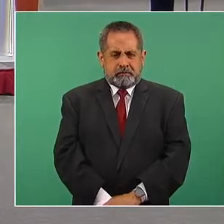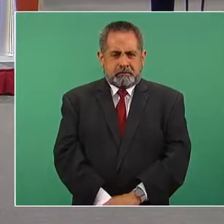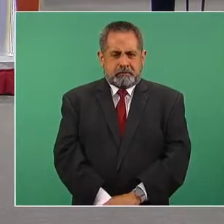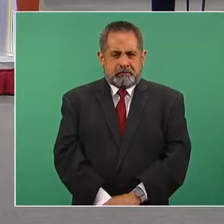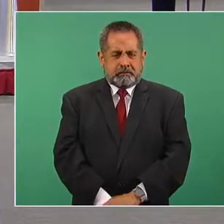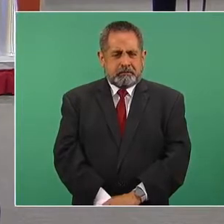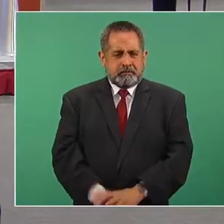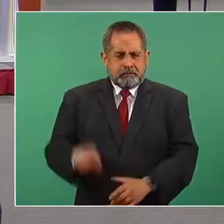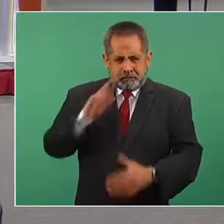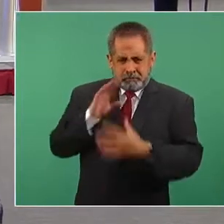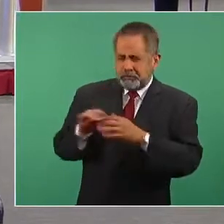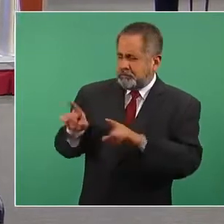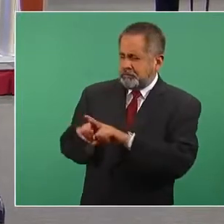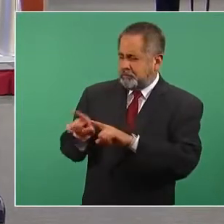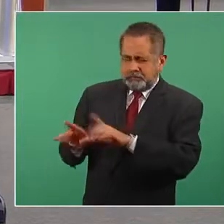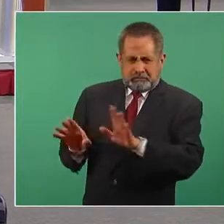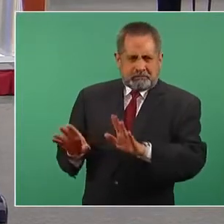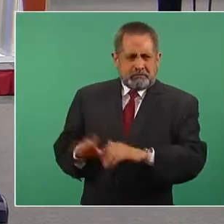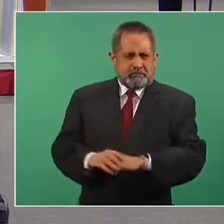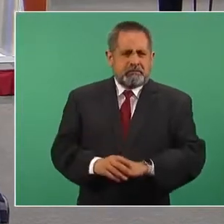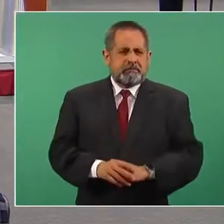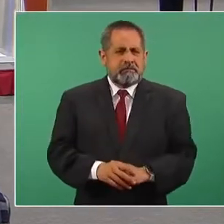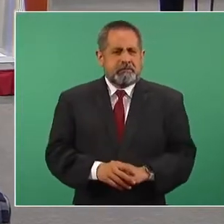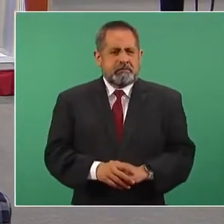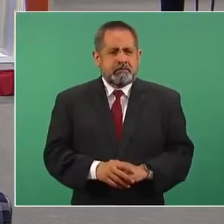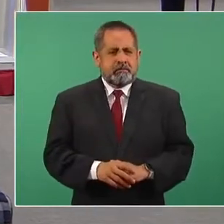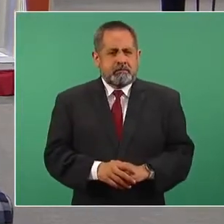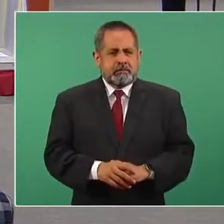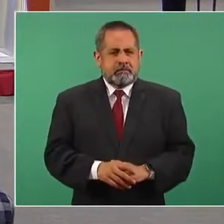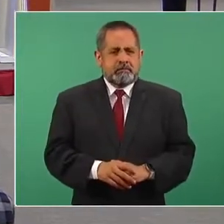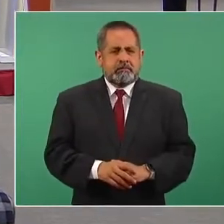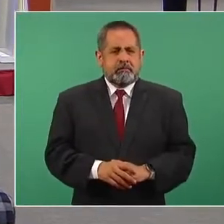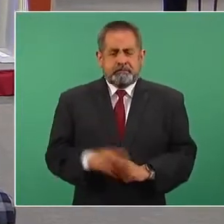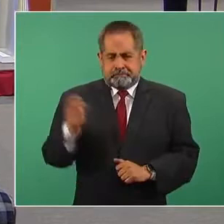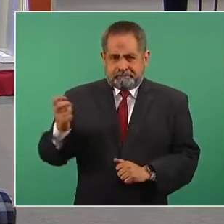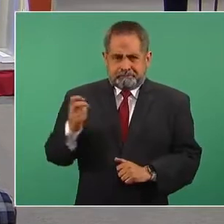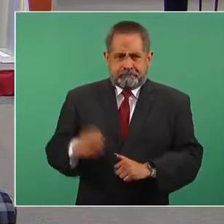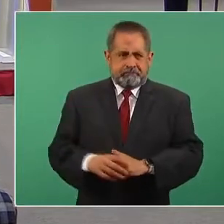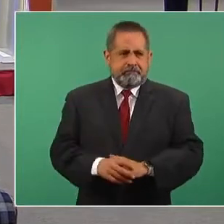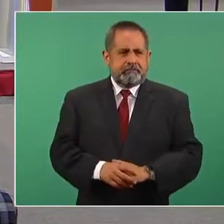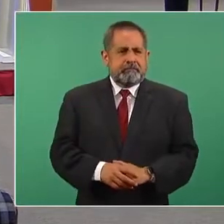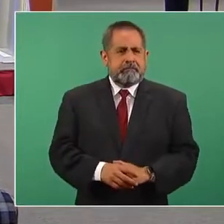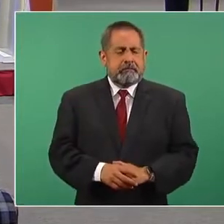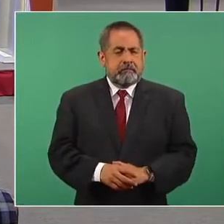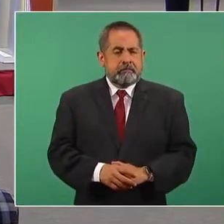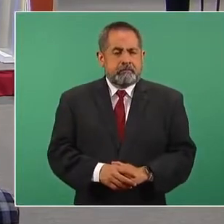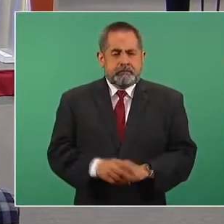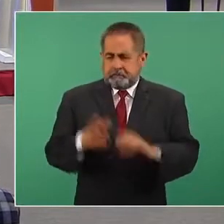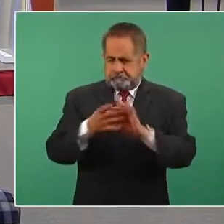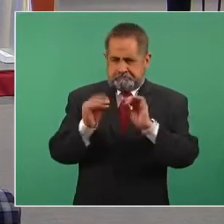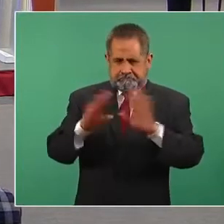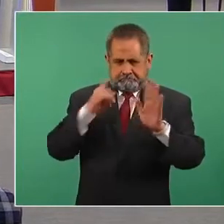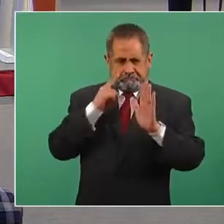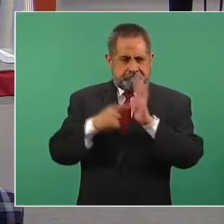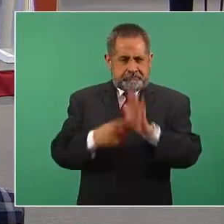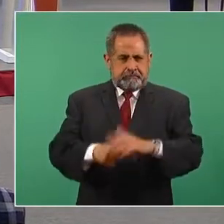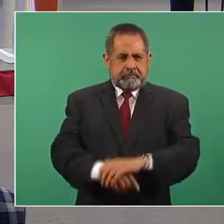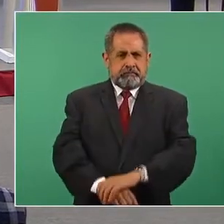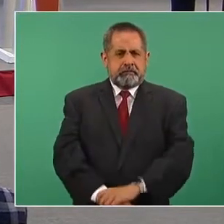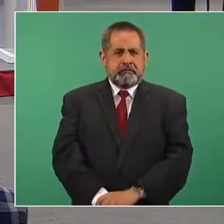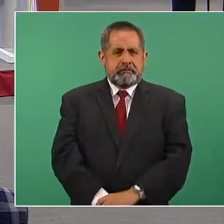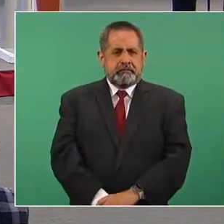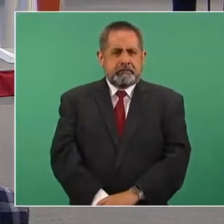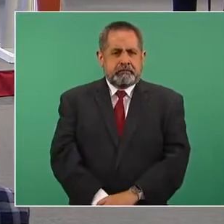es esto, es lo mismo, pero es el mismo. Esta es más clara, esta es más clara,